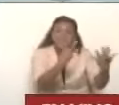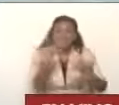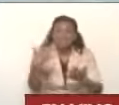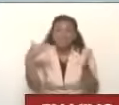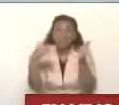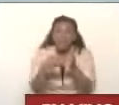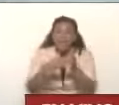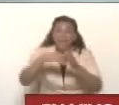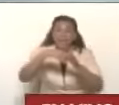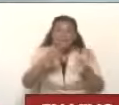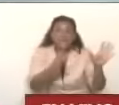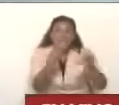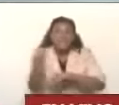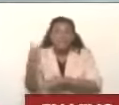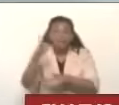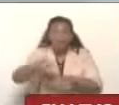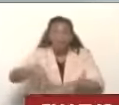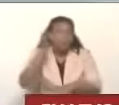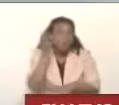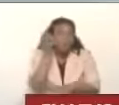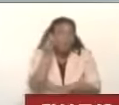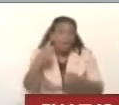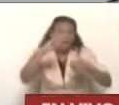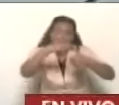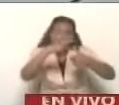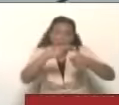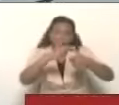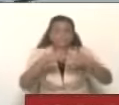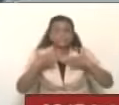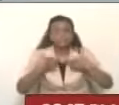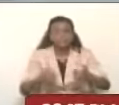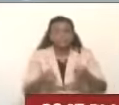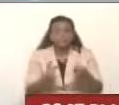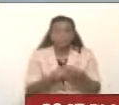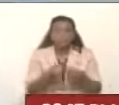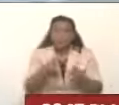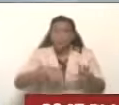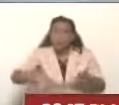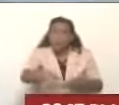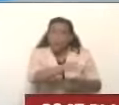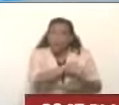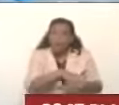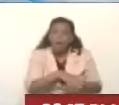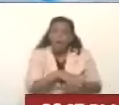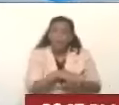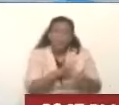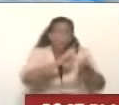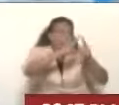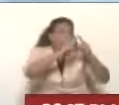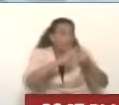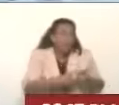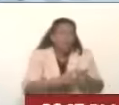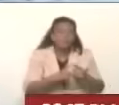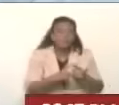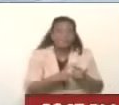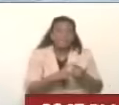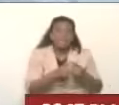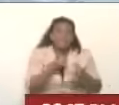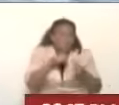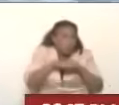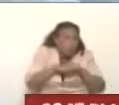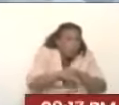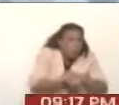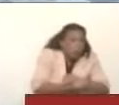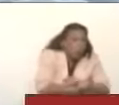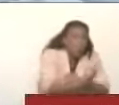75.600 mujeres. Se han atendido en el vértice 1 del sector salud desde que en un tratamiento integral, desde la